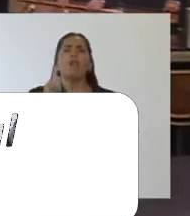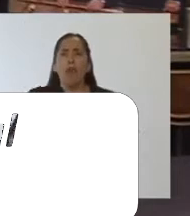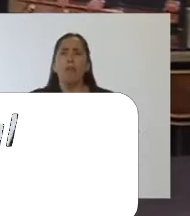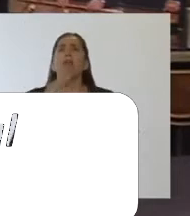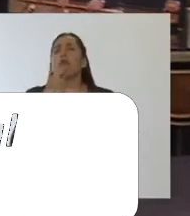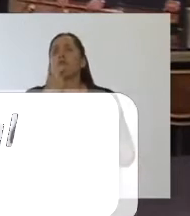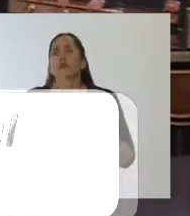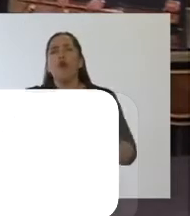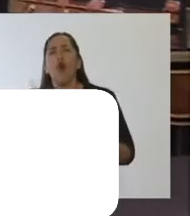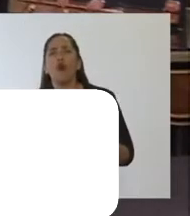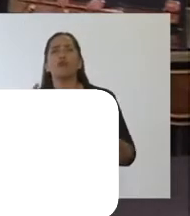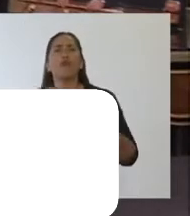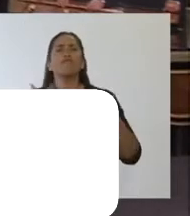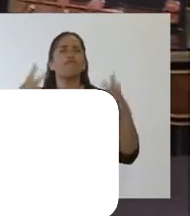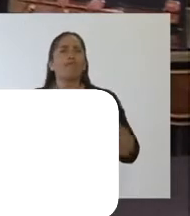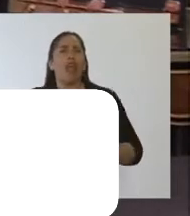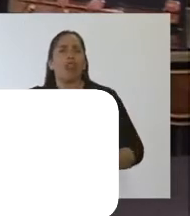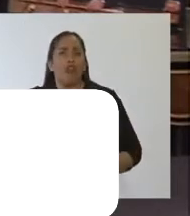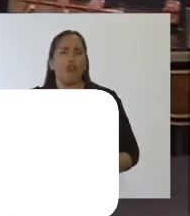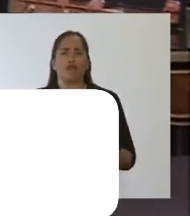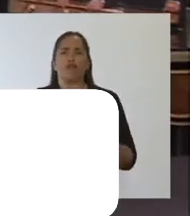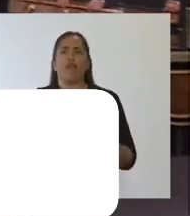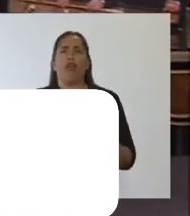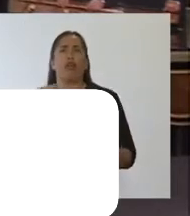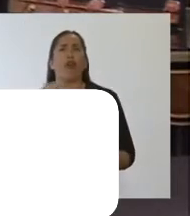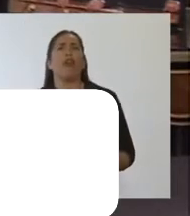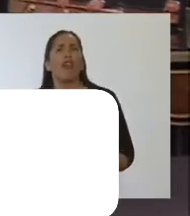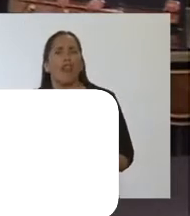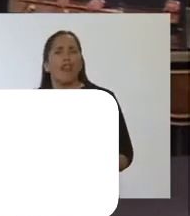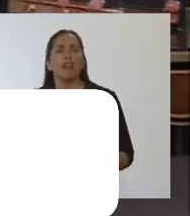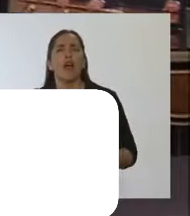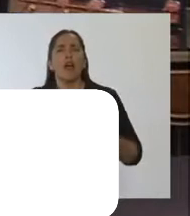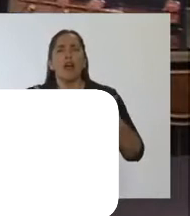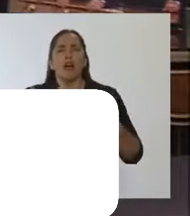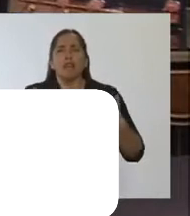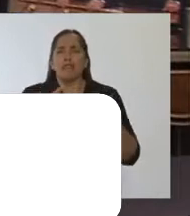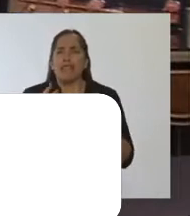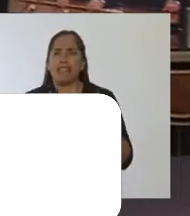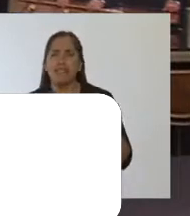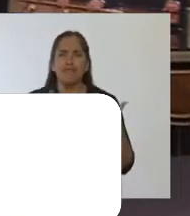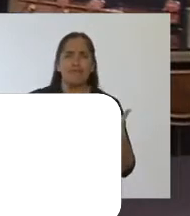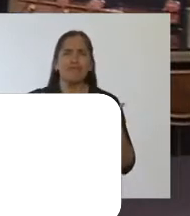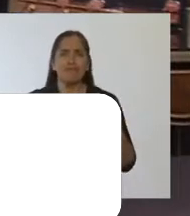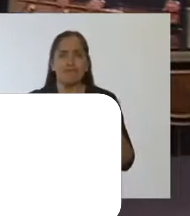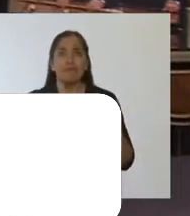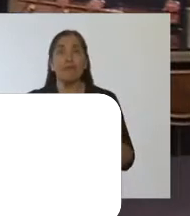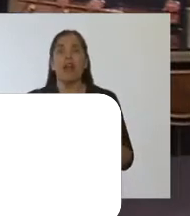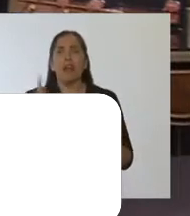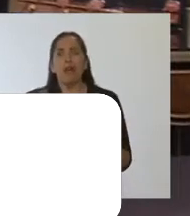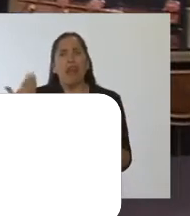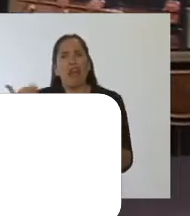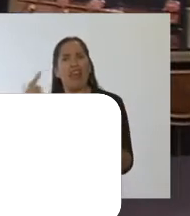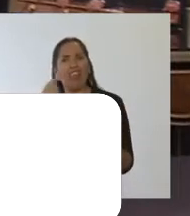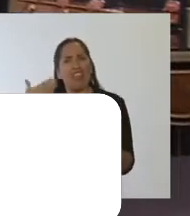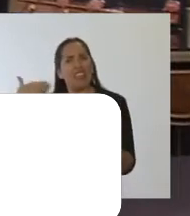síntomas respiratorios: tos, dolor de garganta, dificultad para respirar y que además, en los últimos días,